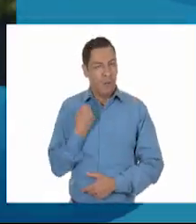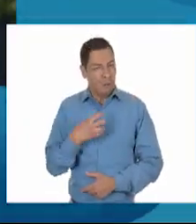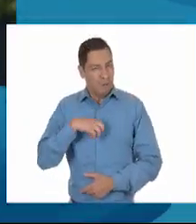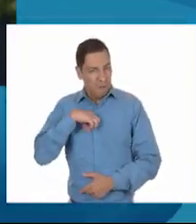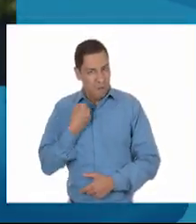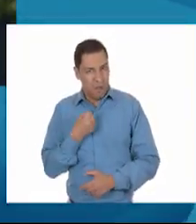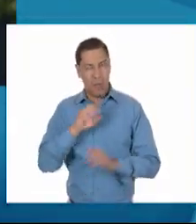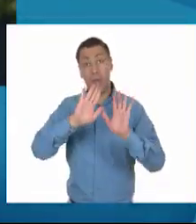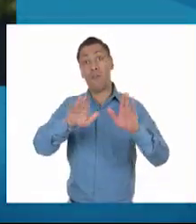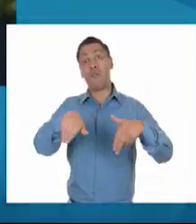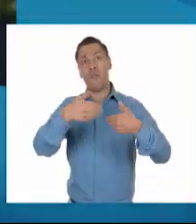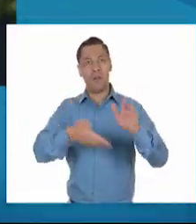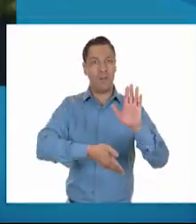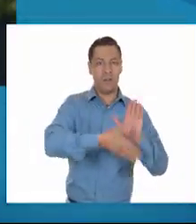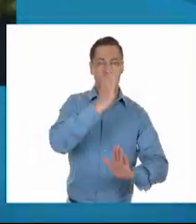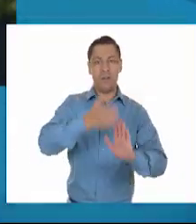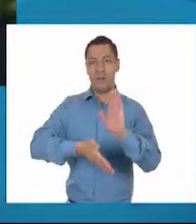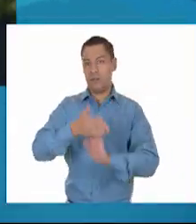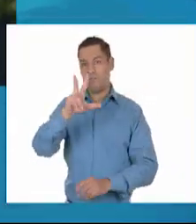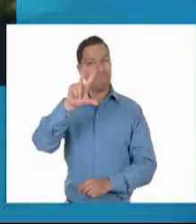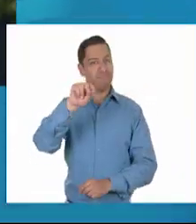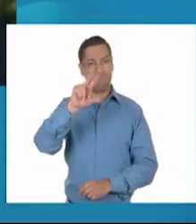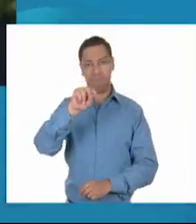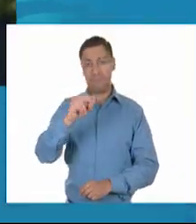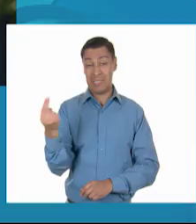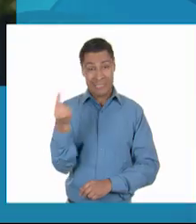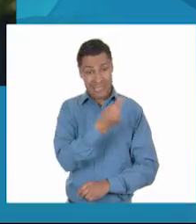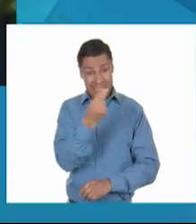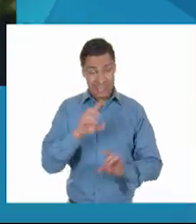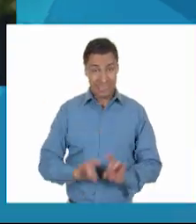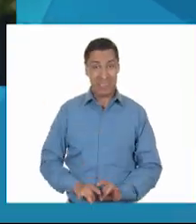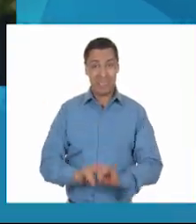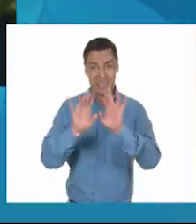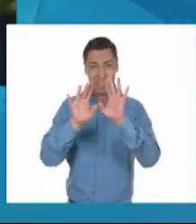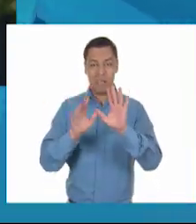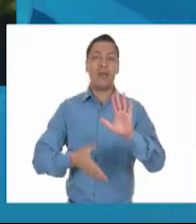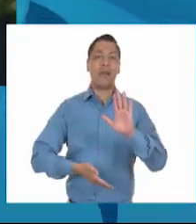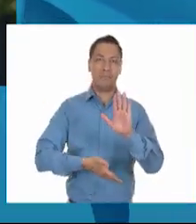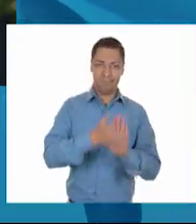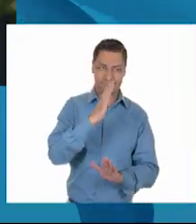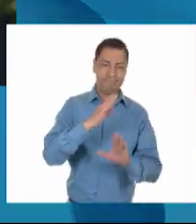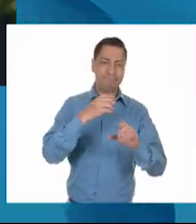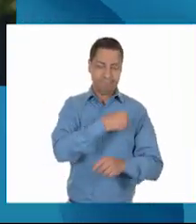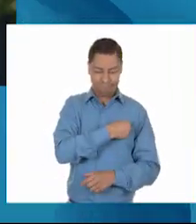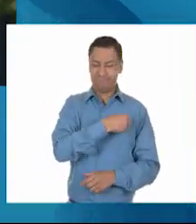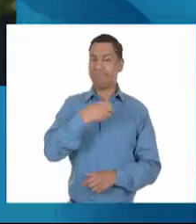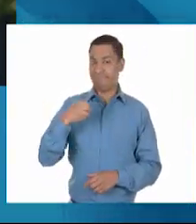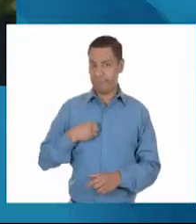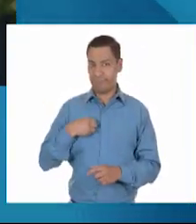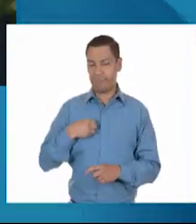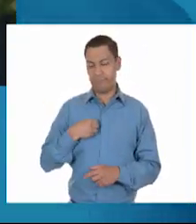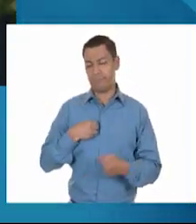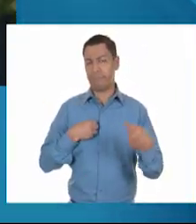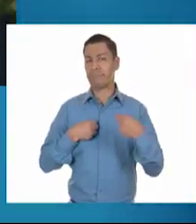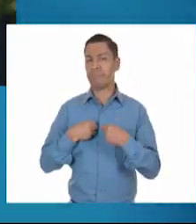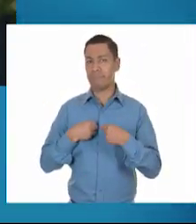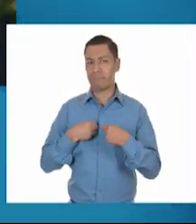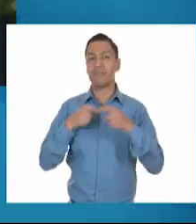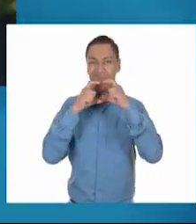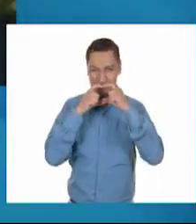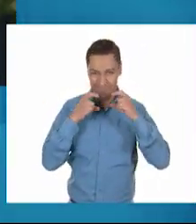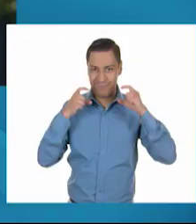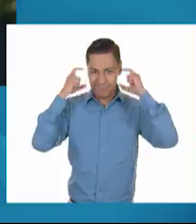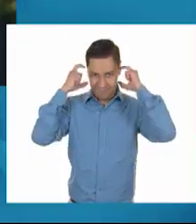salir de casa a menos que sea muy necesario. Si lo haces, utiliza el cubrebocas.